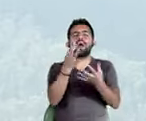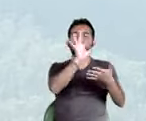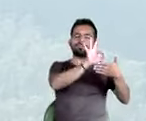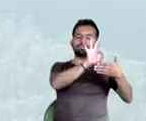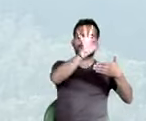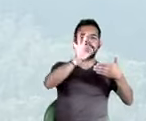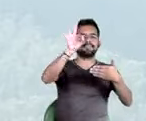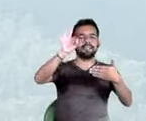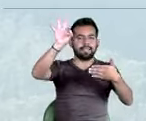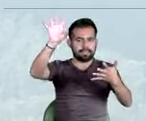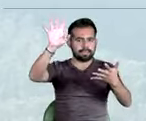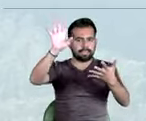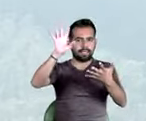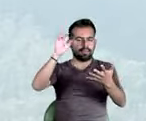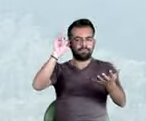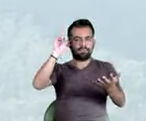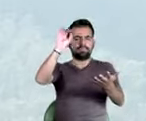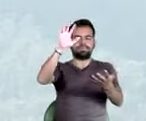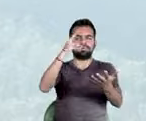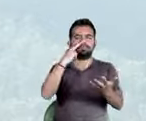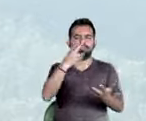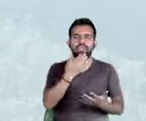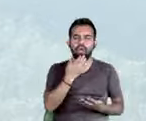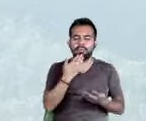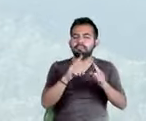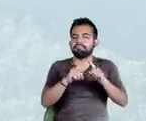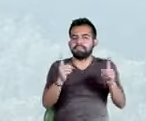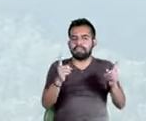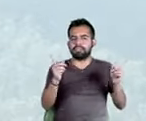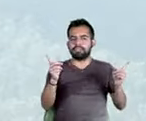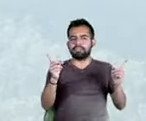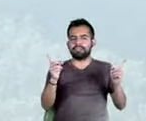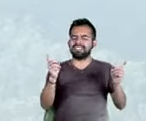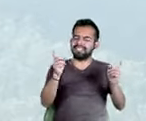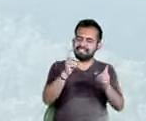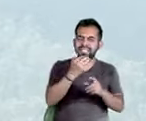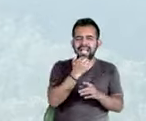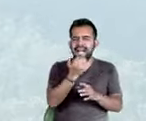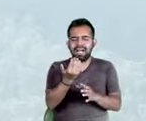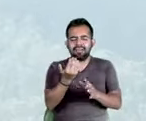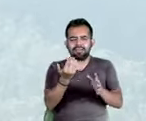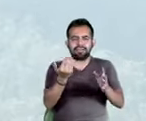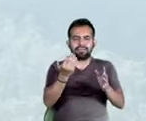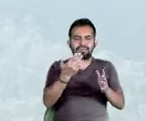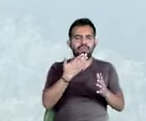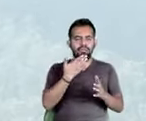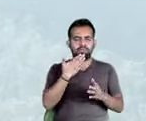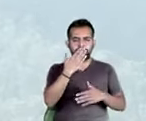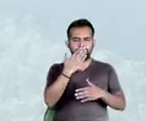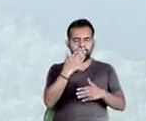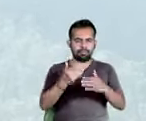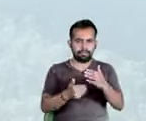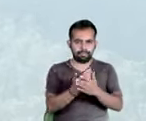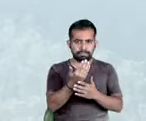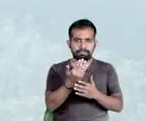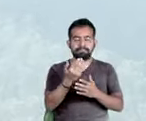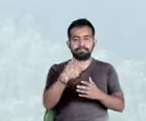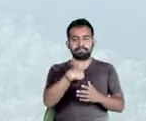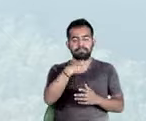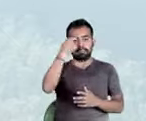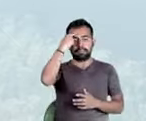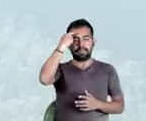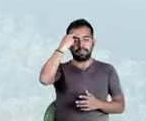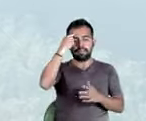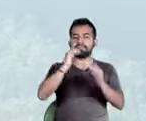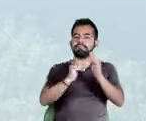utilizar proyecciones para el año 9, para el año 10, pero de alguna u otra manera se pueden utilizar mientras se tiene el nuevo censo. Creo que es fundamental,